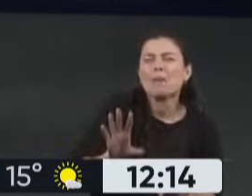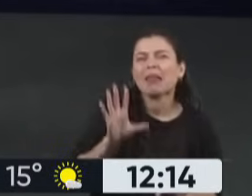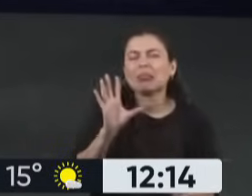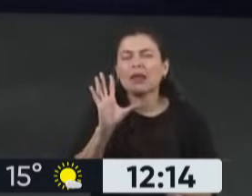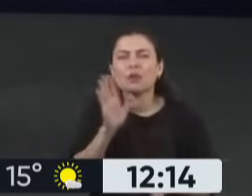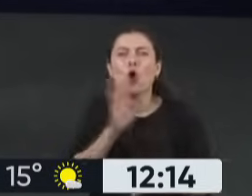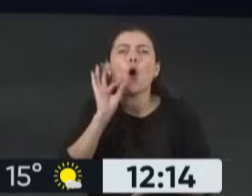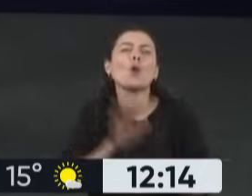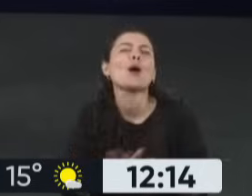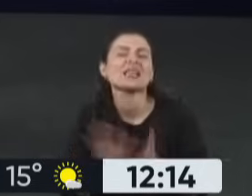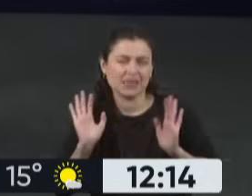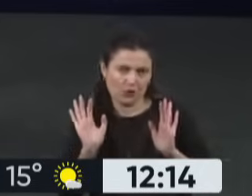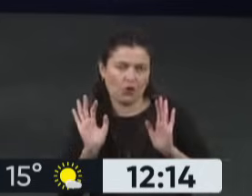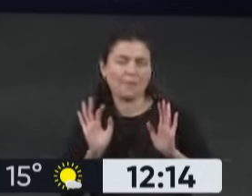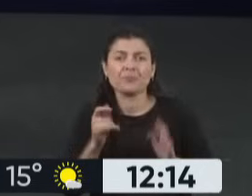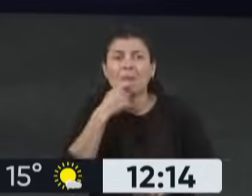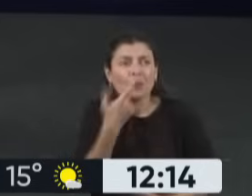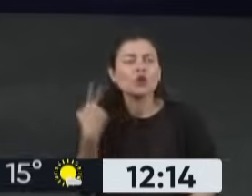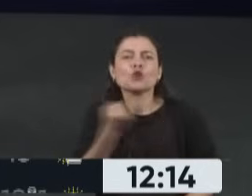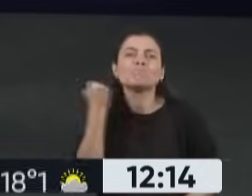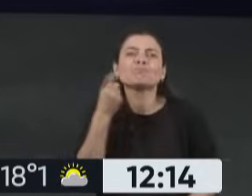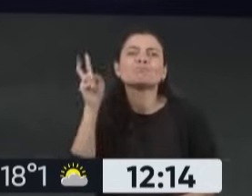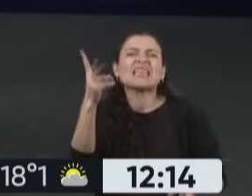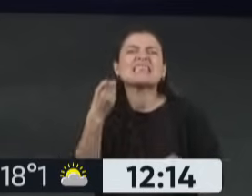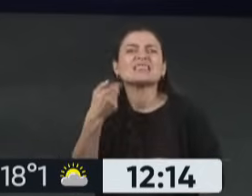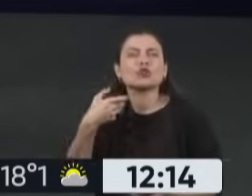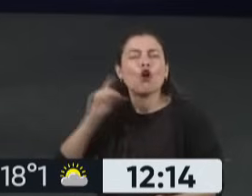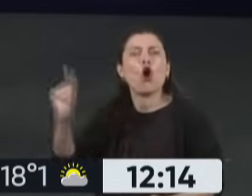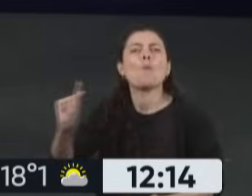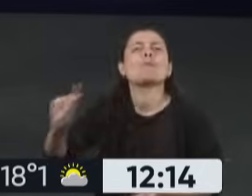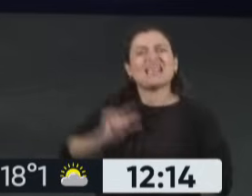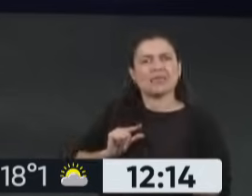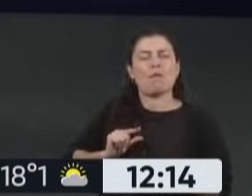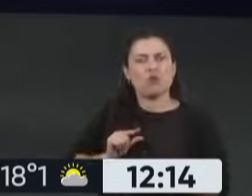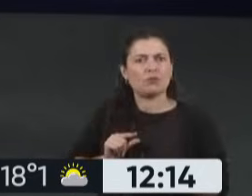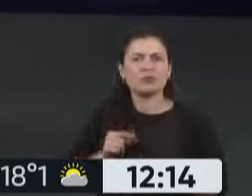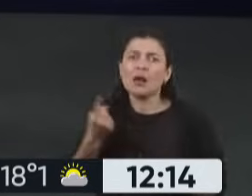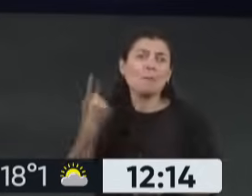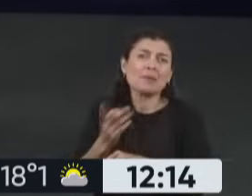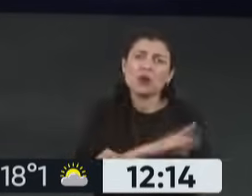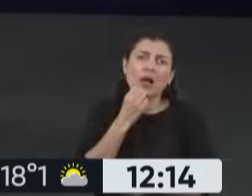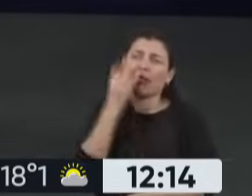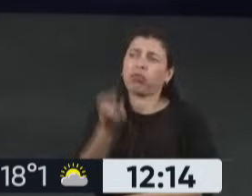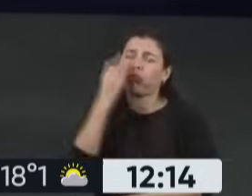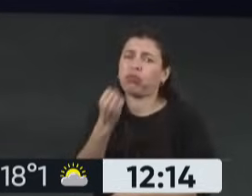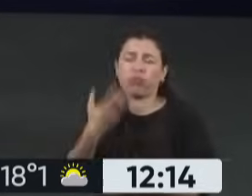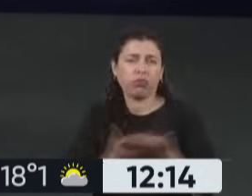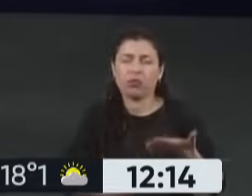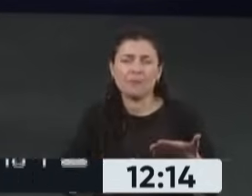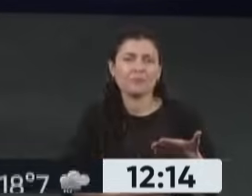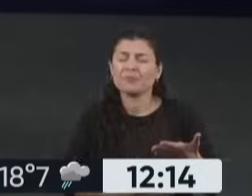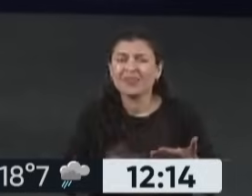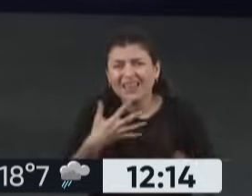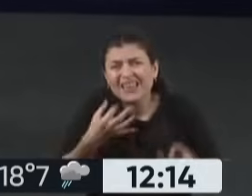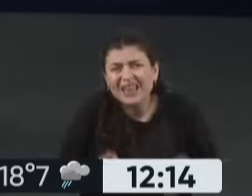cliente. Por ahí, inclusive, para conseguir un préstamo, lo único que se necesita es una serie que muestre los ingresos